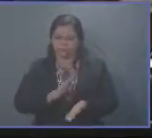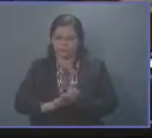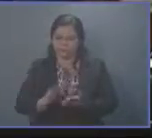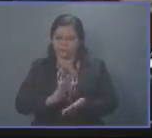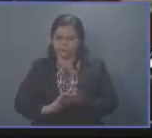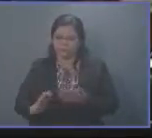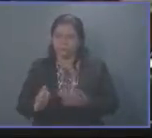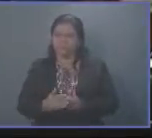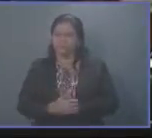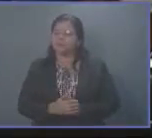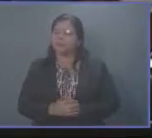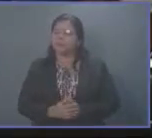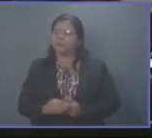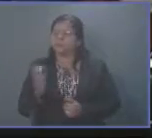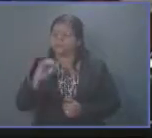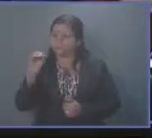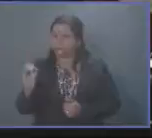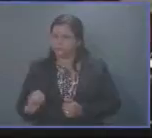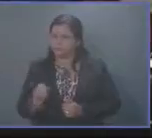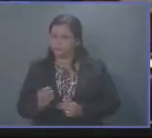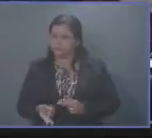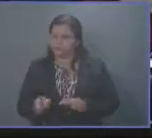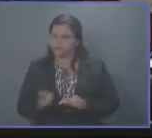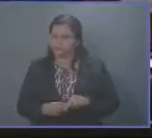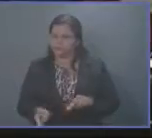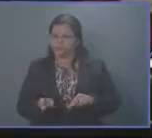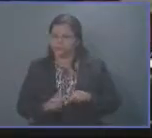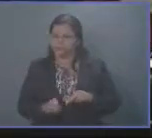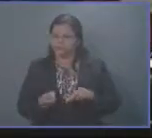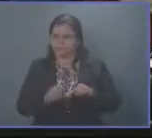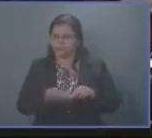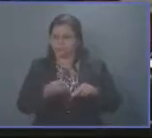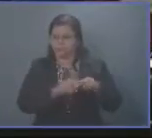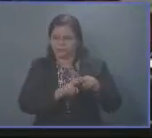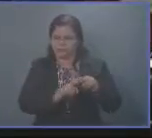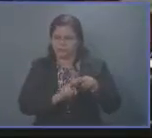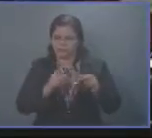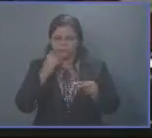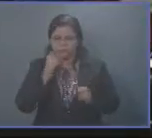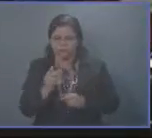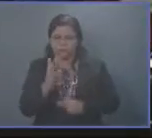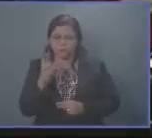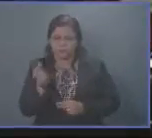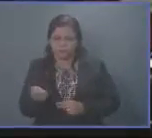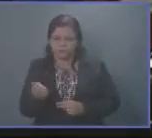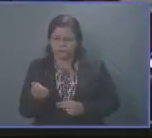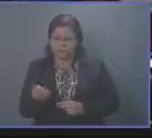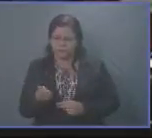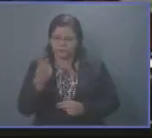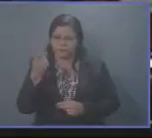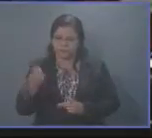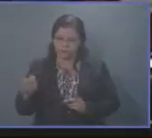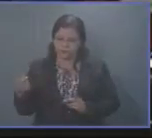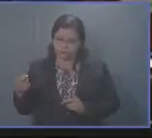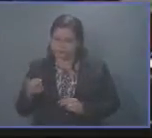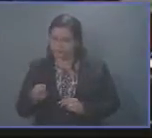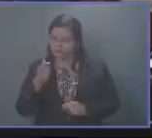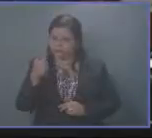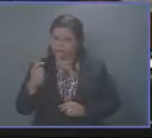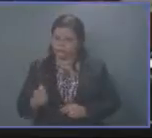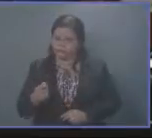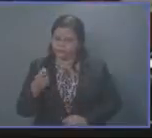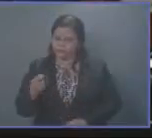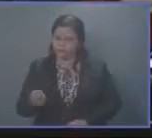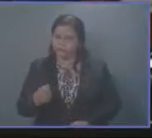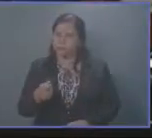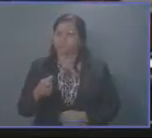financiamiento, la cuota a pagar, la periodicidad de la cuota, el número total de